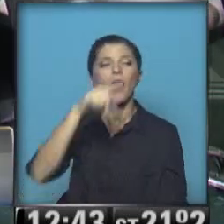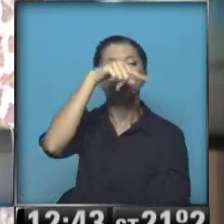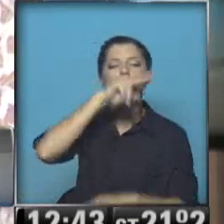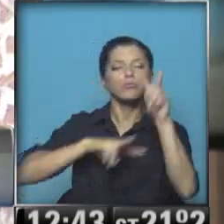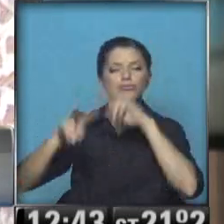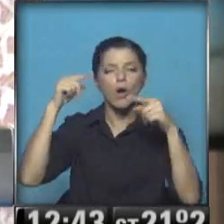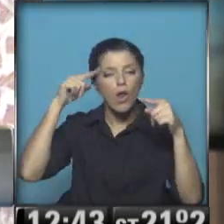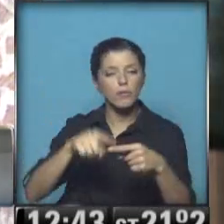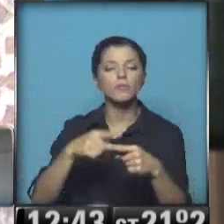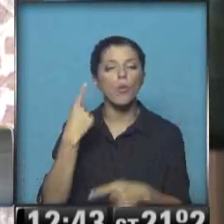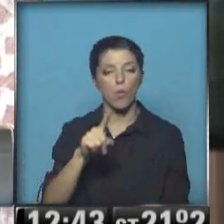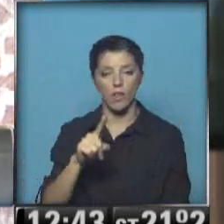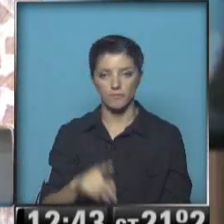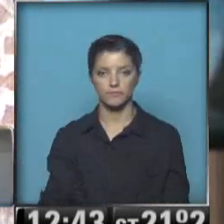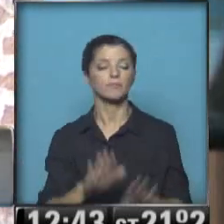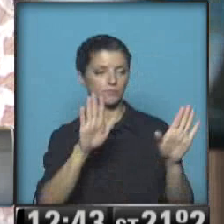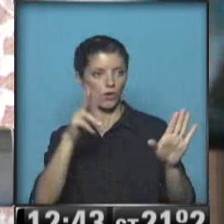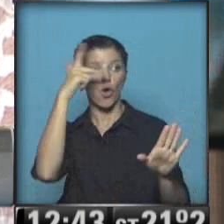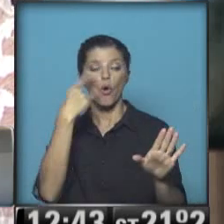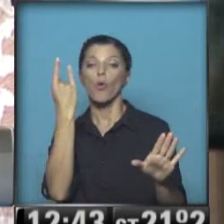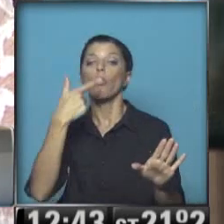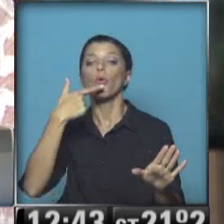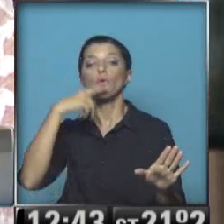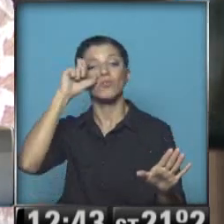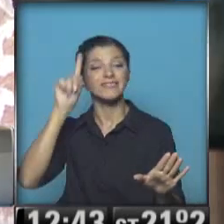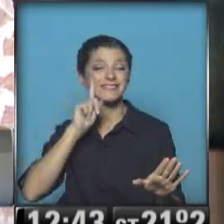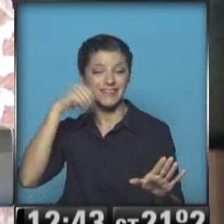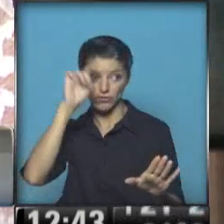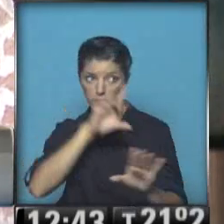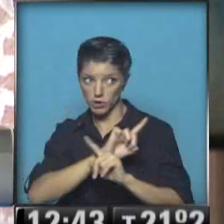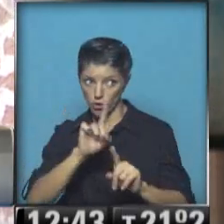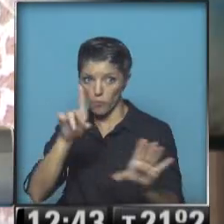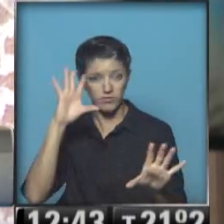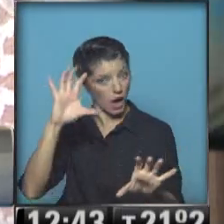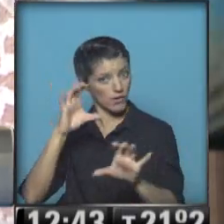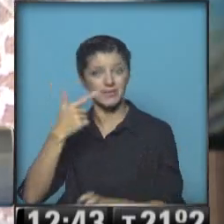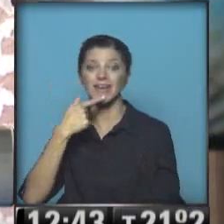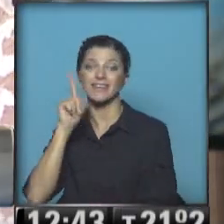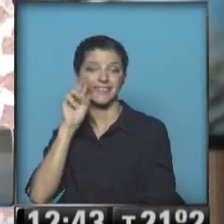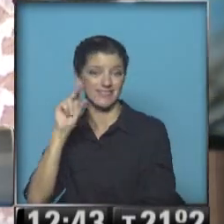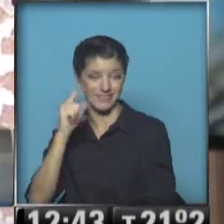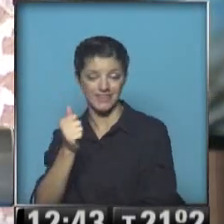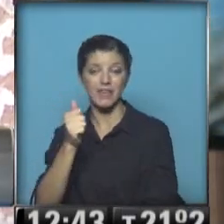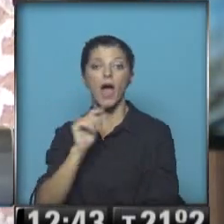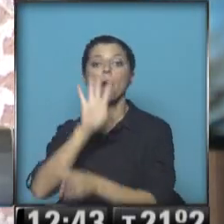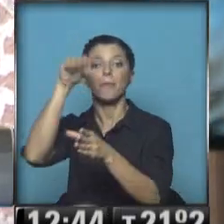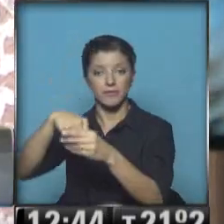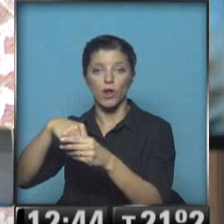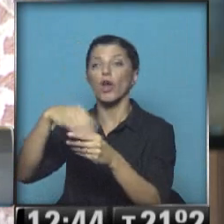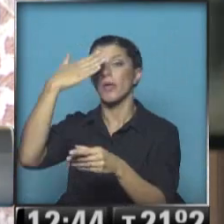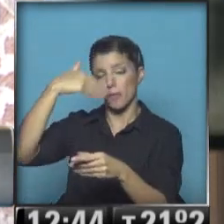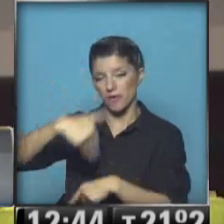haciendo una cosita No solo San hussein Acuérdate que Siria también ya formaba parte de lo que después se llamó el eje del mal cuando